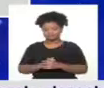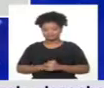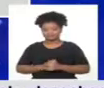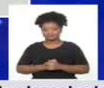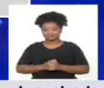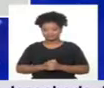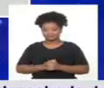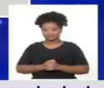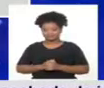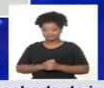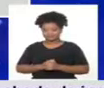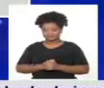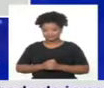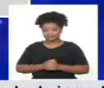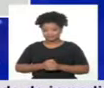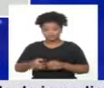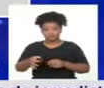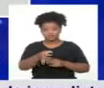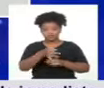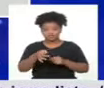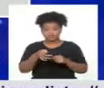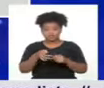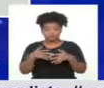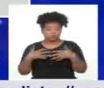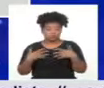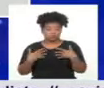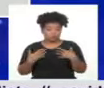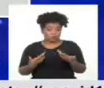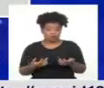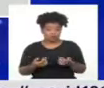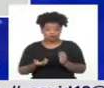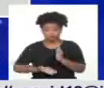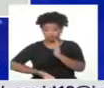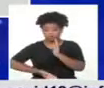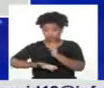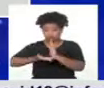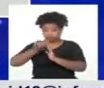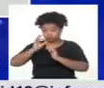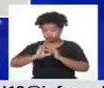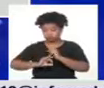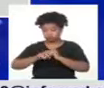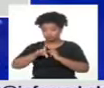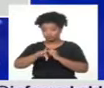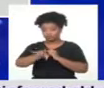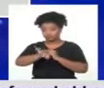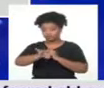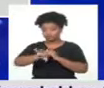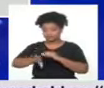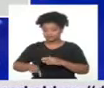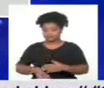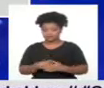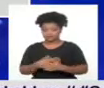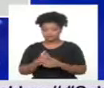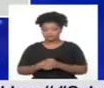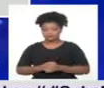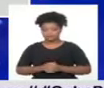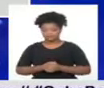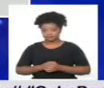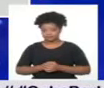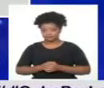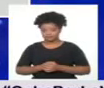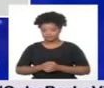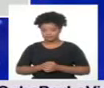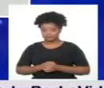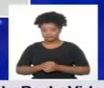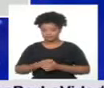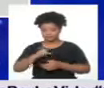el municipio con una tasa de incidencia de casos confirmados en los últimos 15 días más elevado es el Cerro